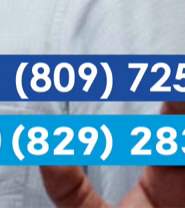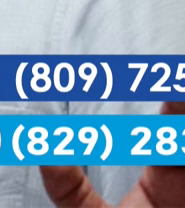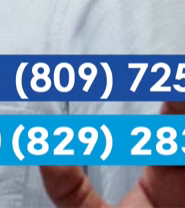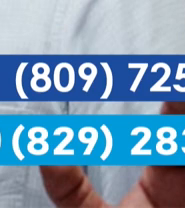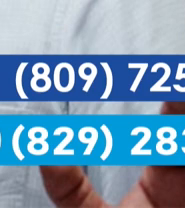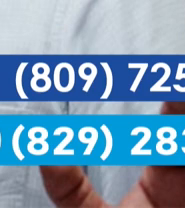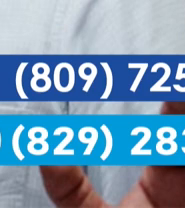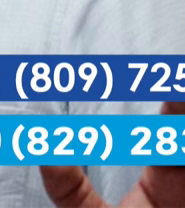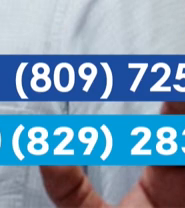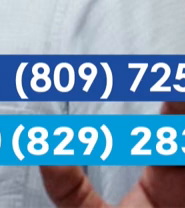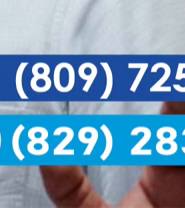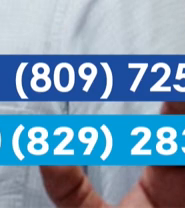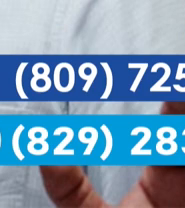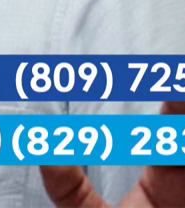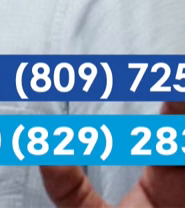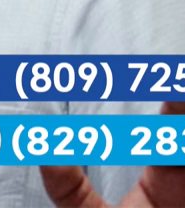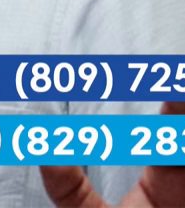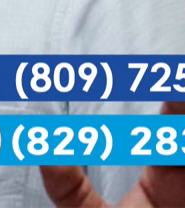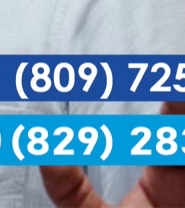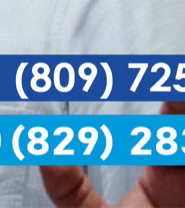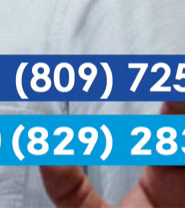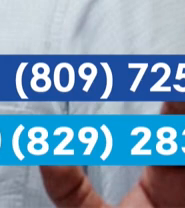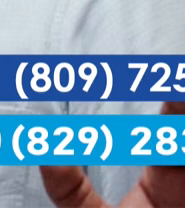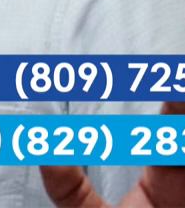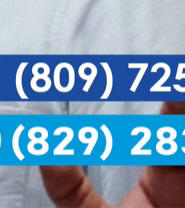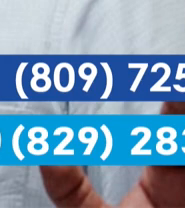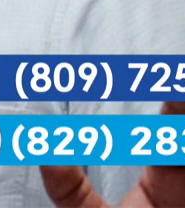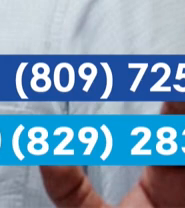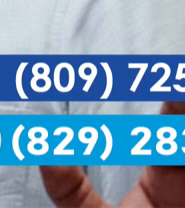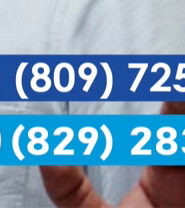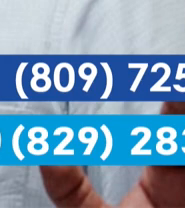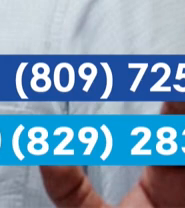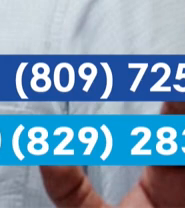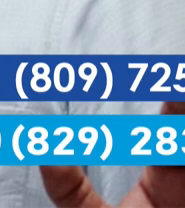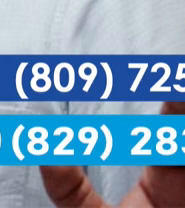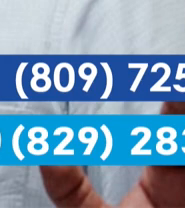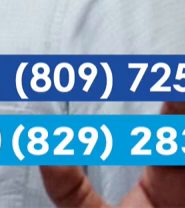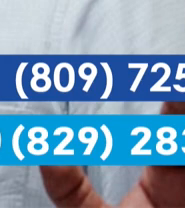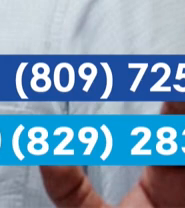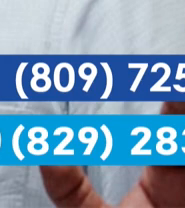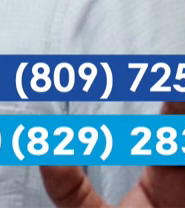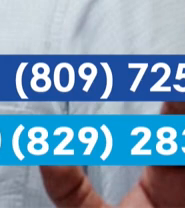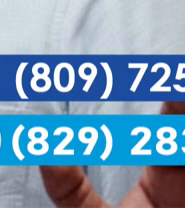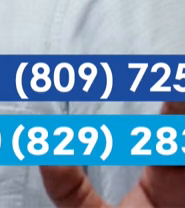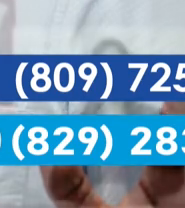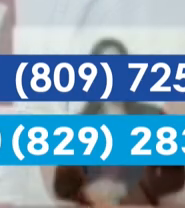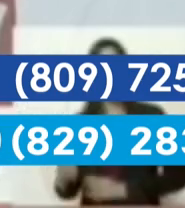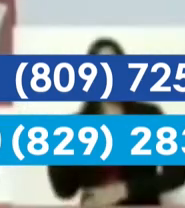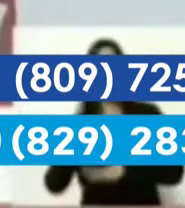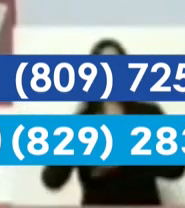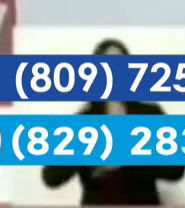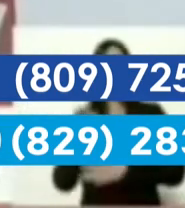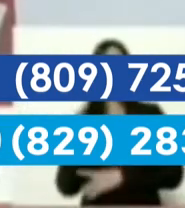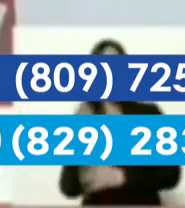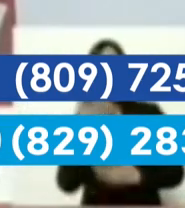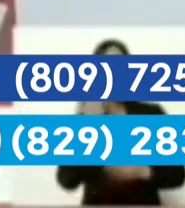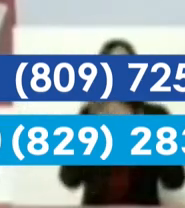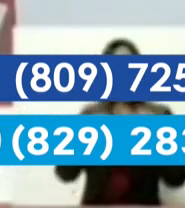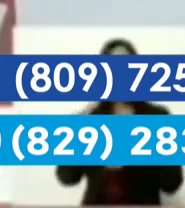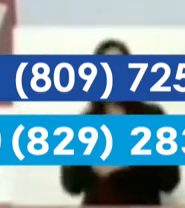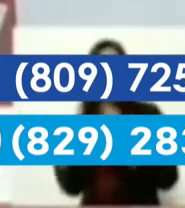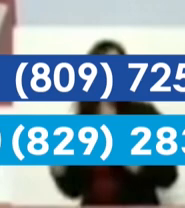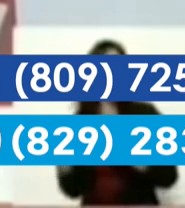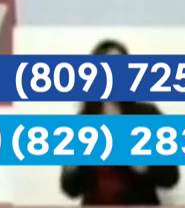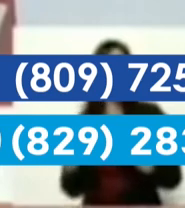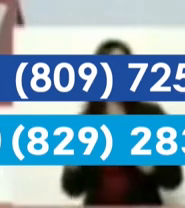elecciones fue lo que dijo el caballero las urnas entre electorales que regula la selección para imposible